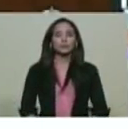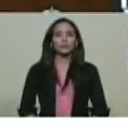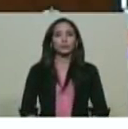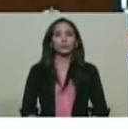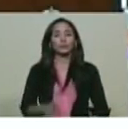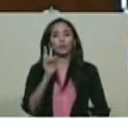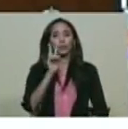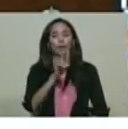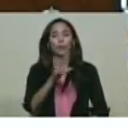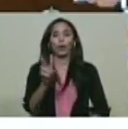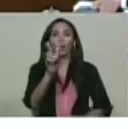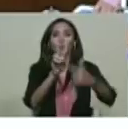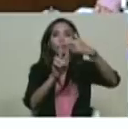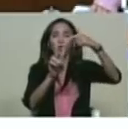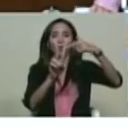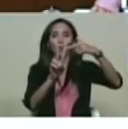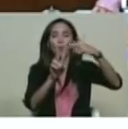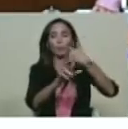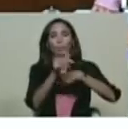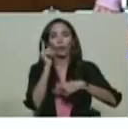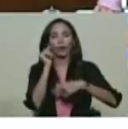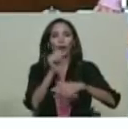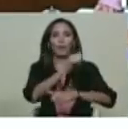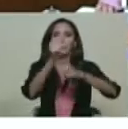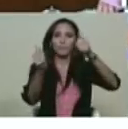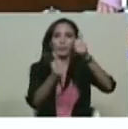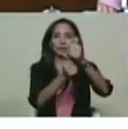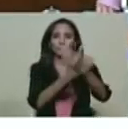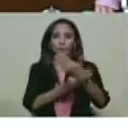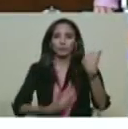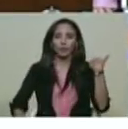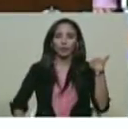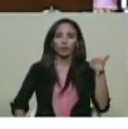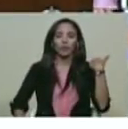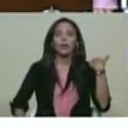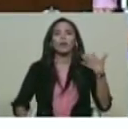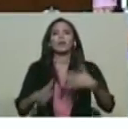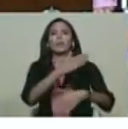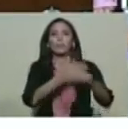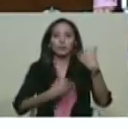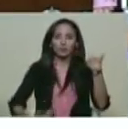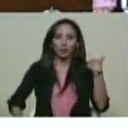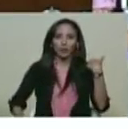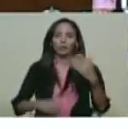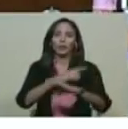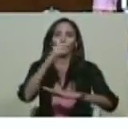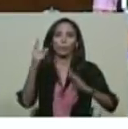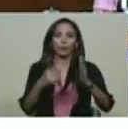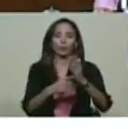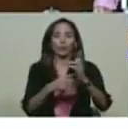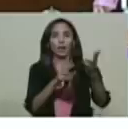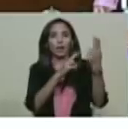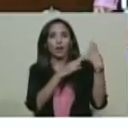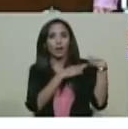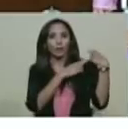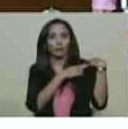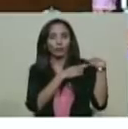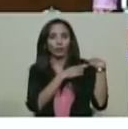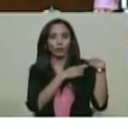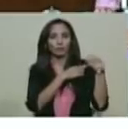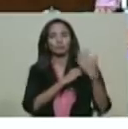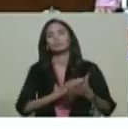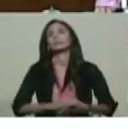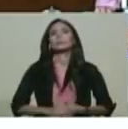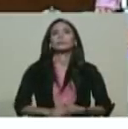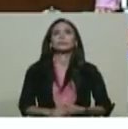Ahí están, miren, las dos mujeres, presidenta y primera vicepresidenta, la máxima autoridad de este país. La